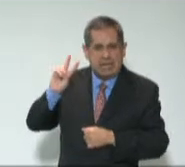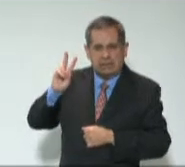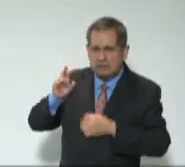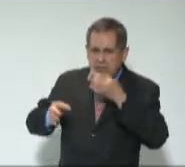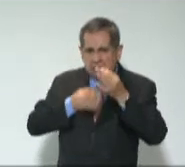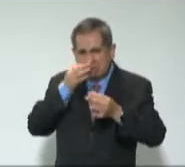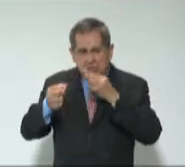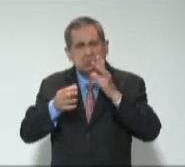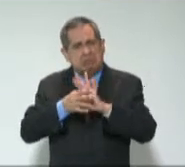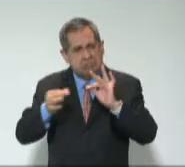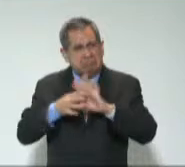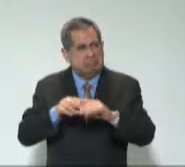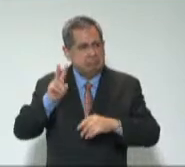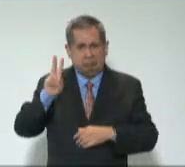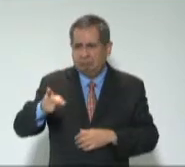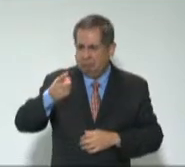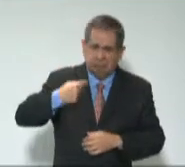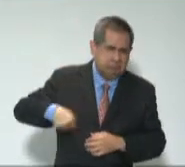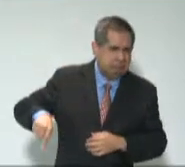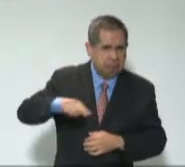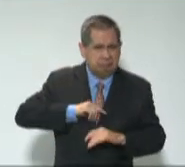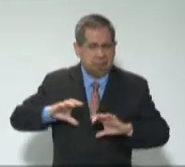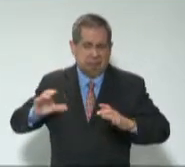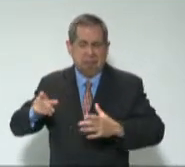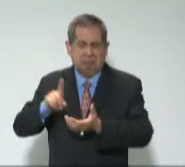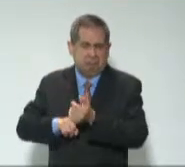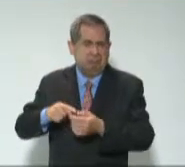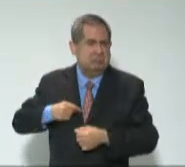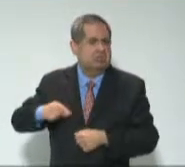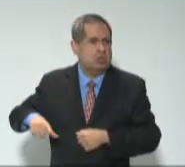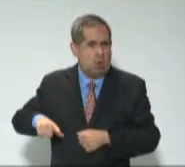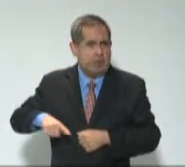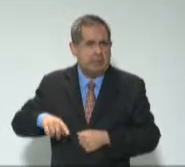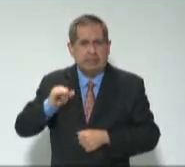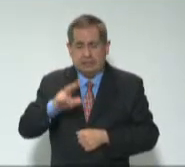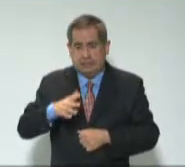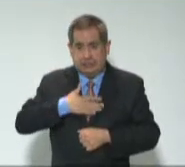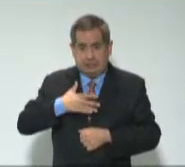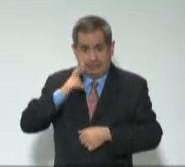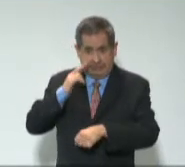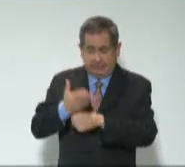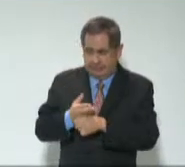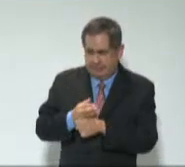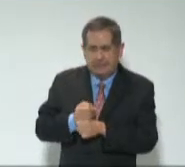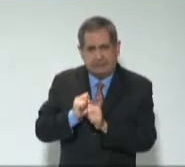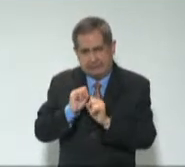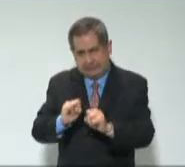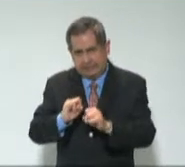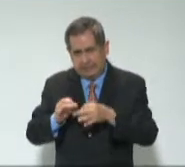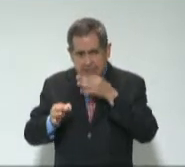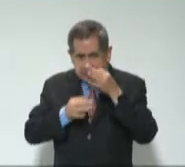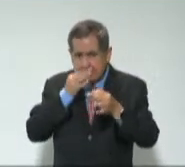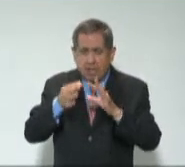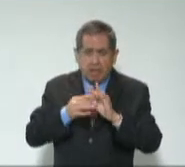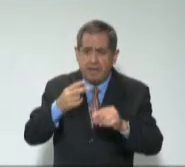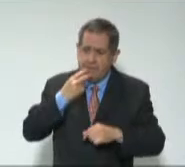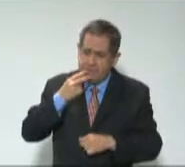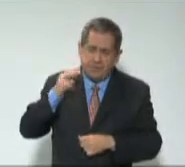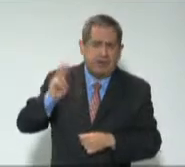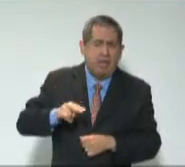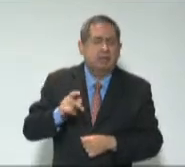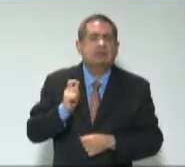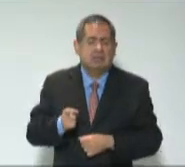es una convicción que tenemos para todos los elementos que están en nuestra responsabilidad y consiste en una fórmula muy